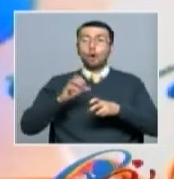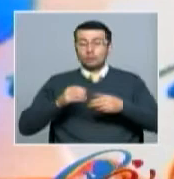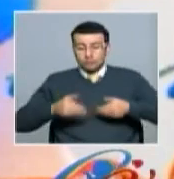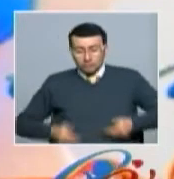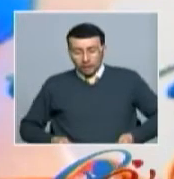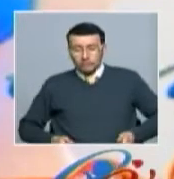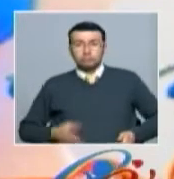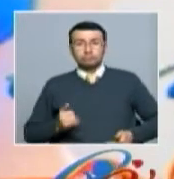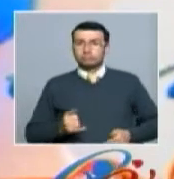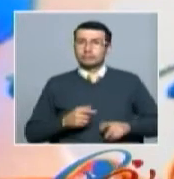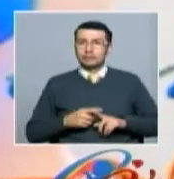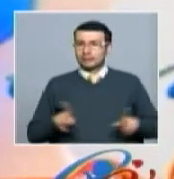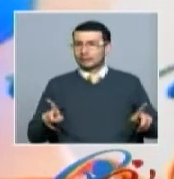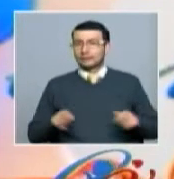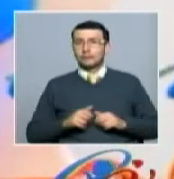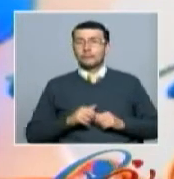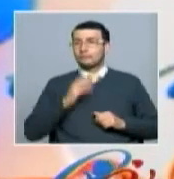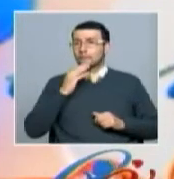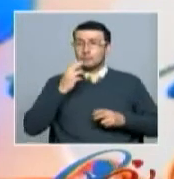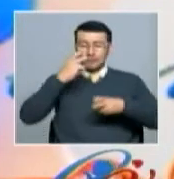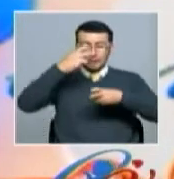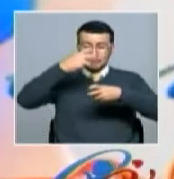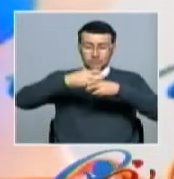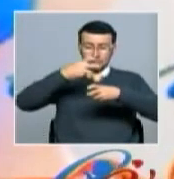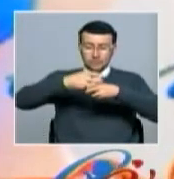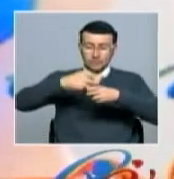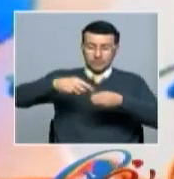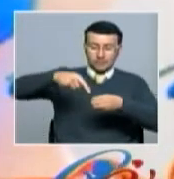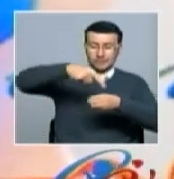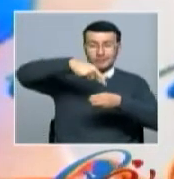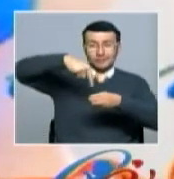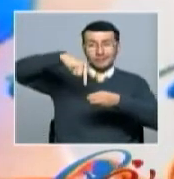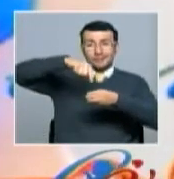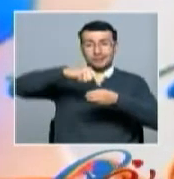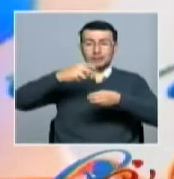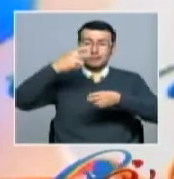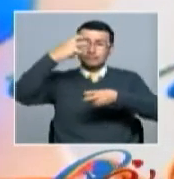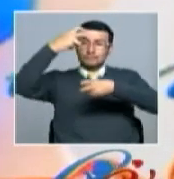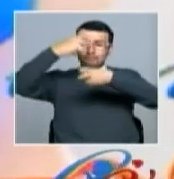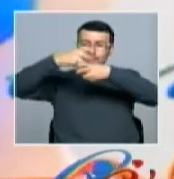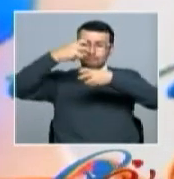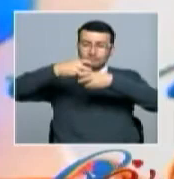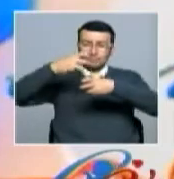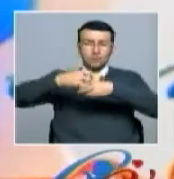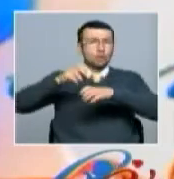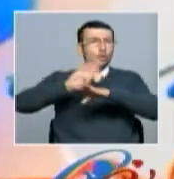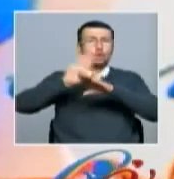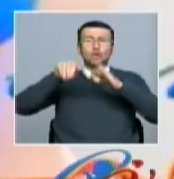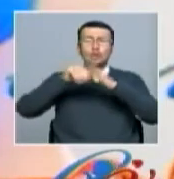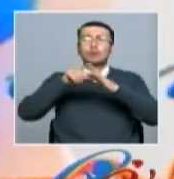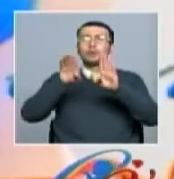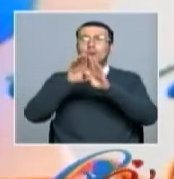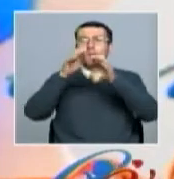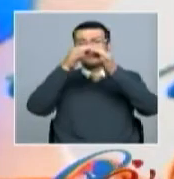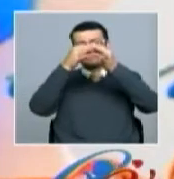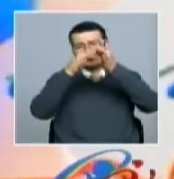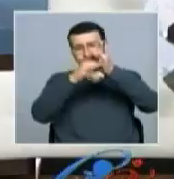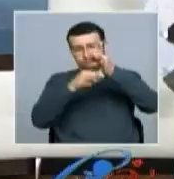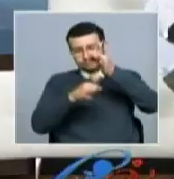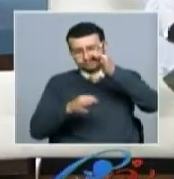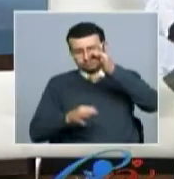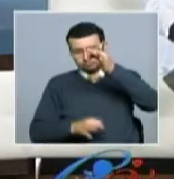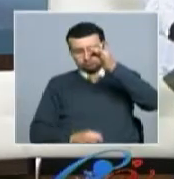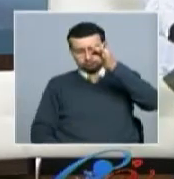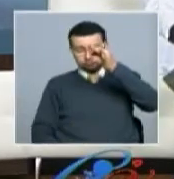espinosa. Los agujeros vertebrales se unen de la primera hasta la última vértebra lumbar para formar el conducto